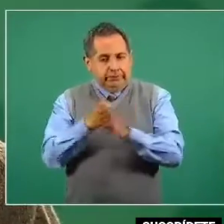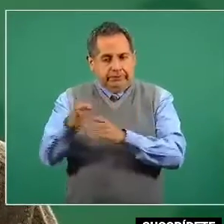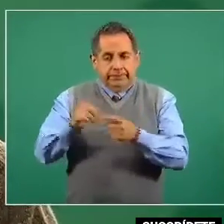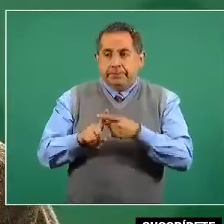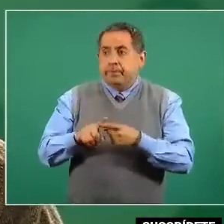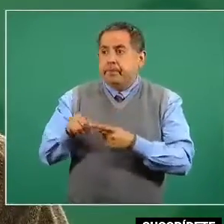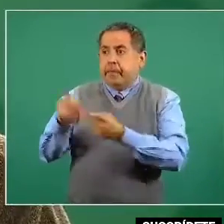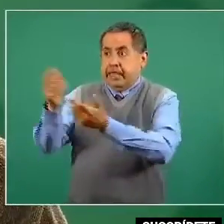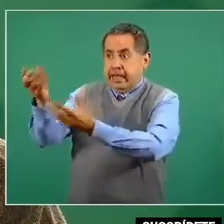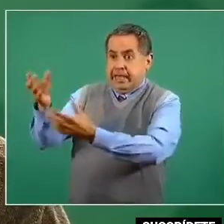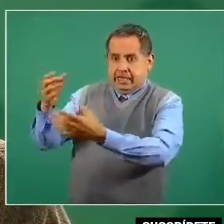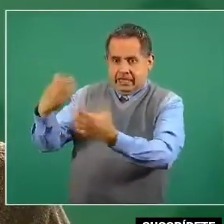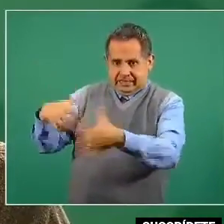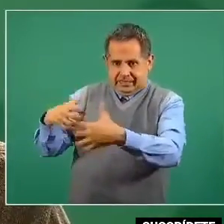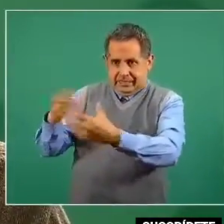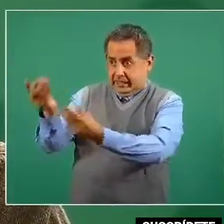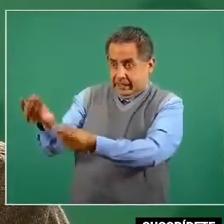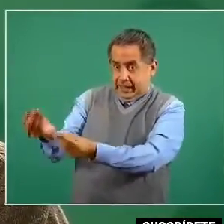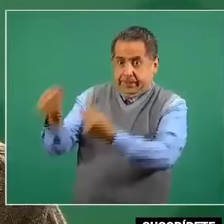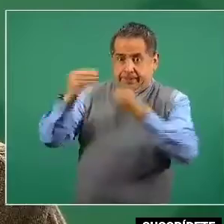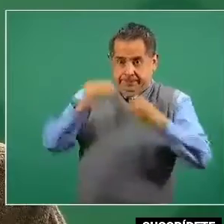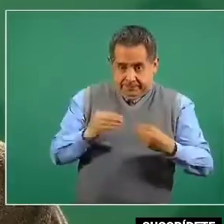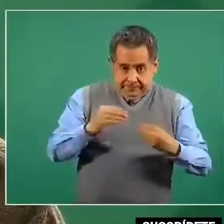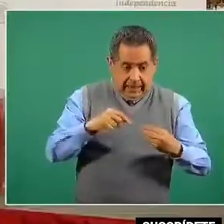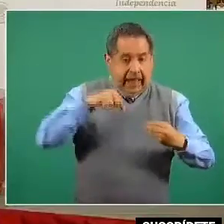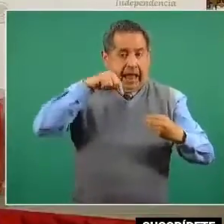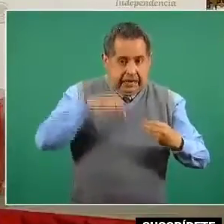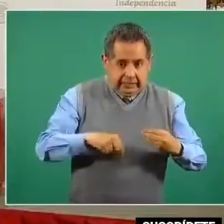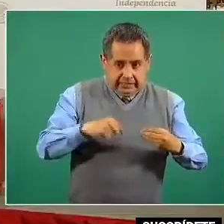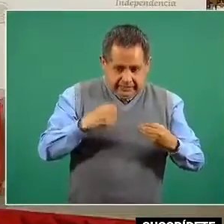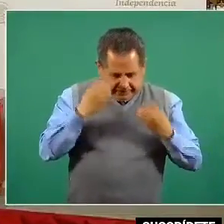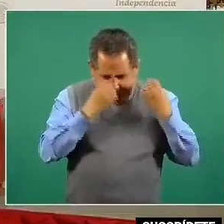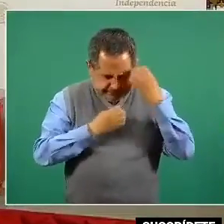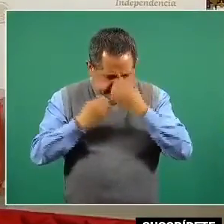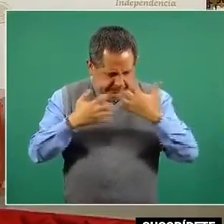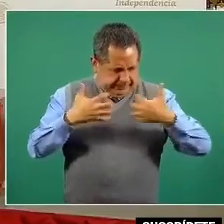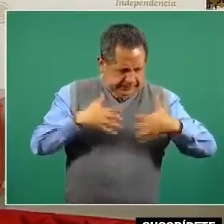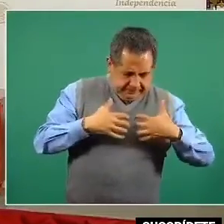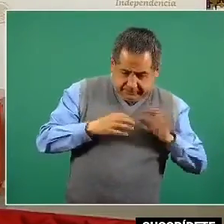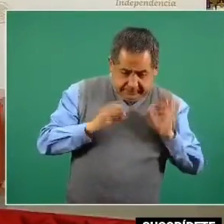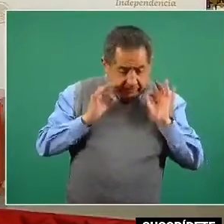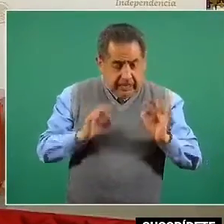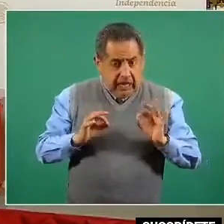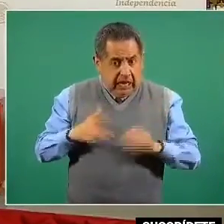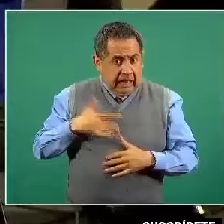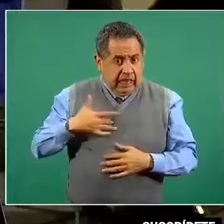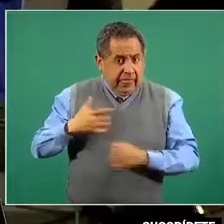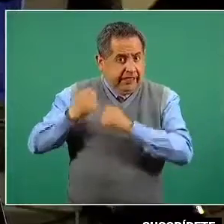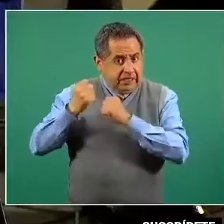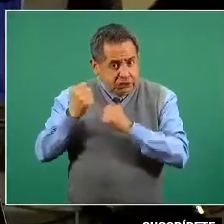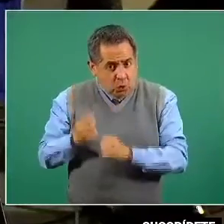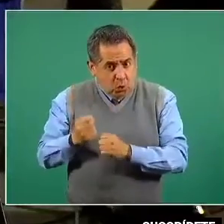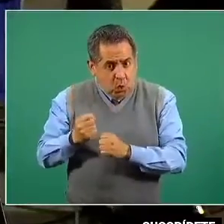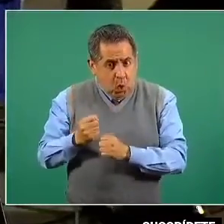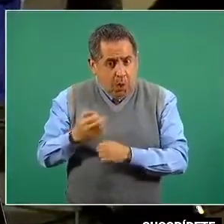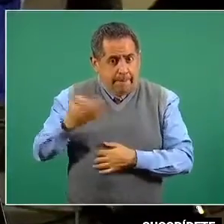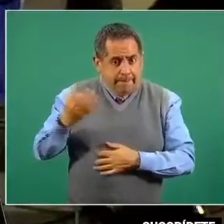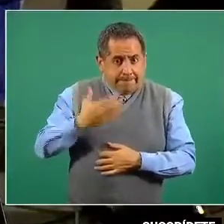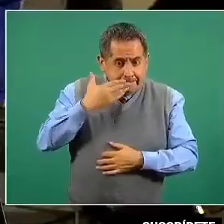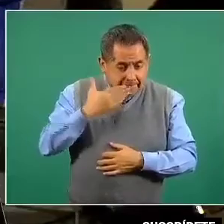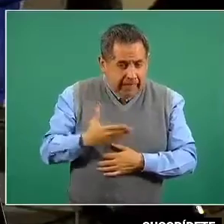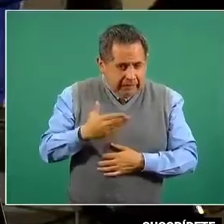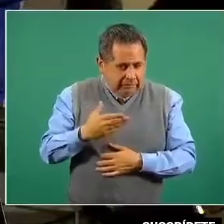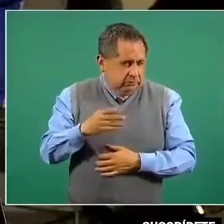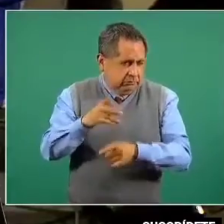la producción de este biológico fuera evaluado, y si demuestra ser seguro y efectivo o eficaz,